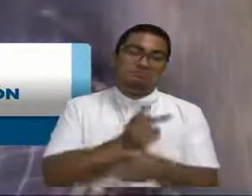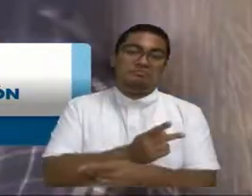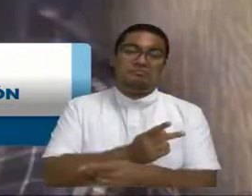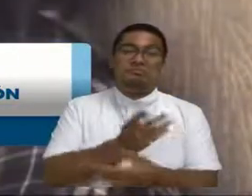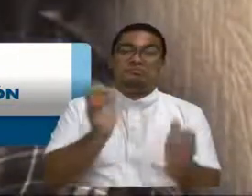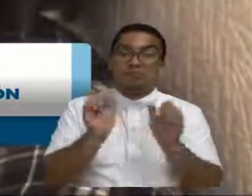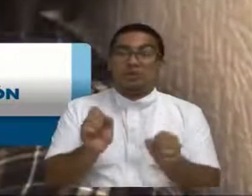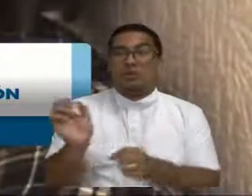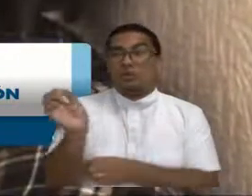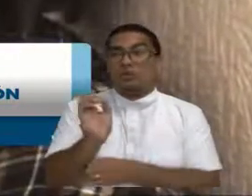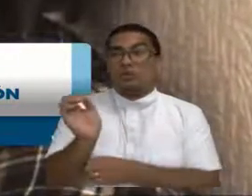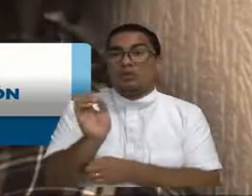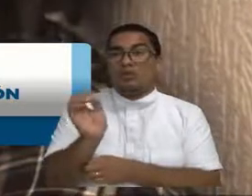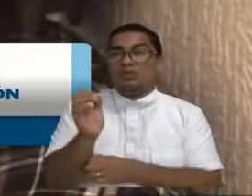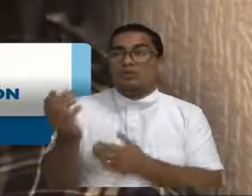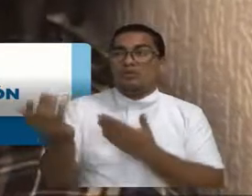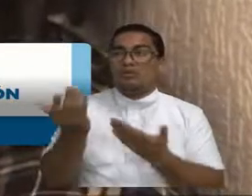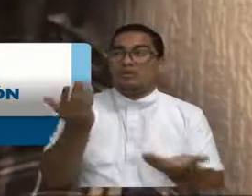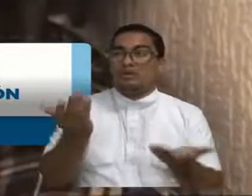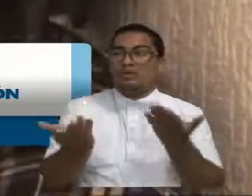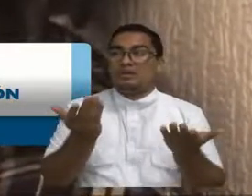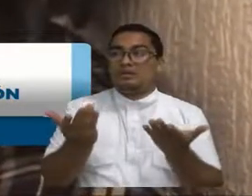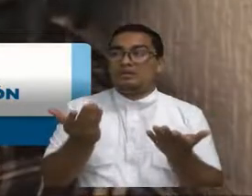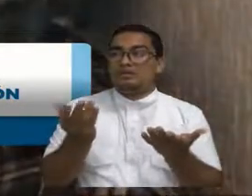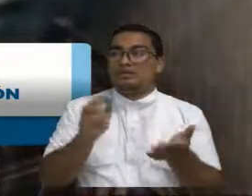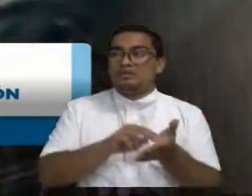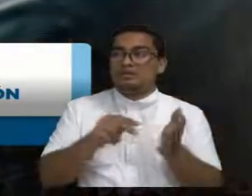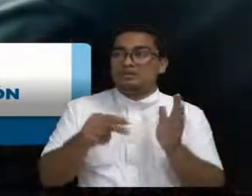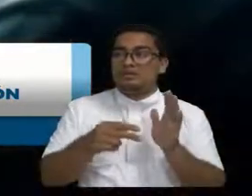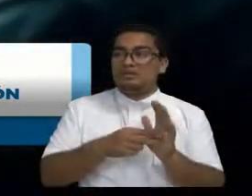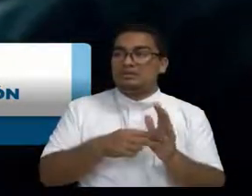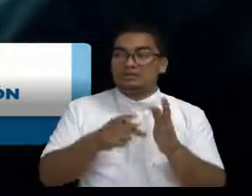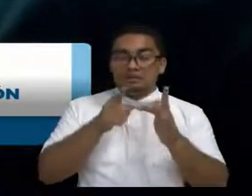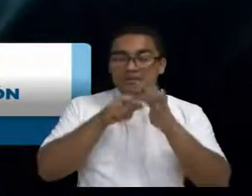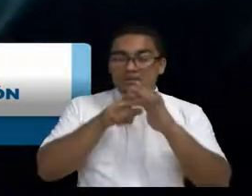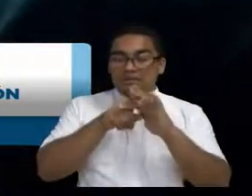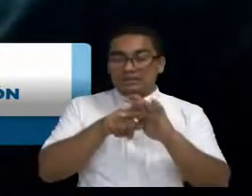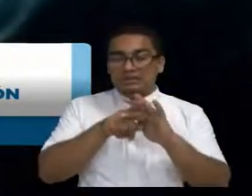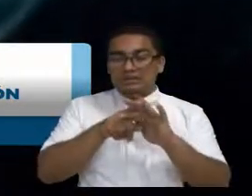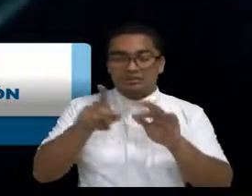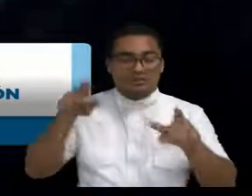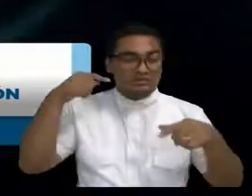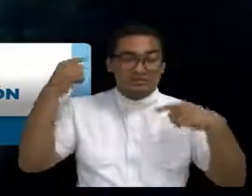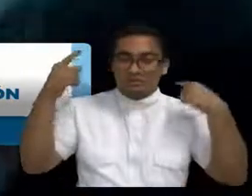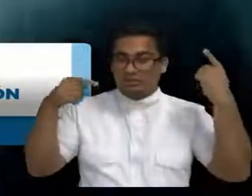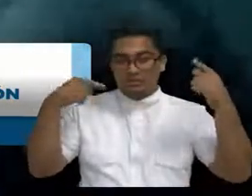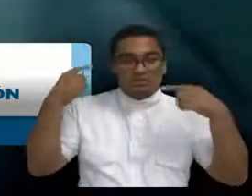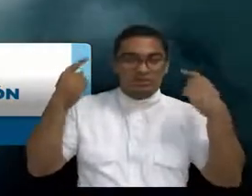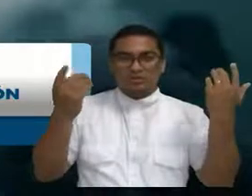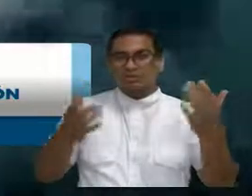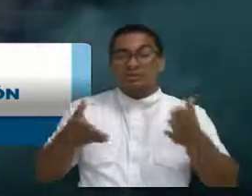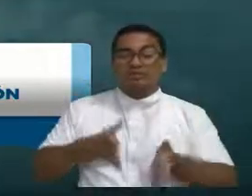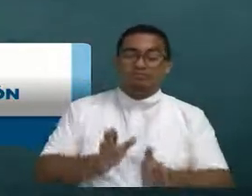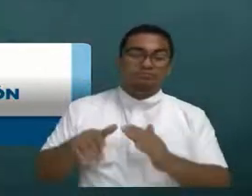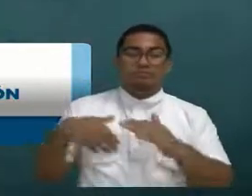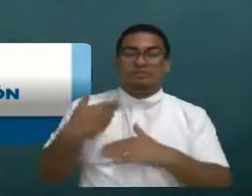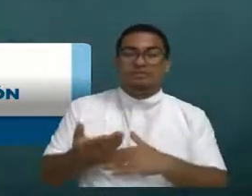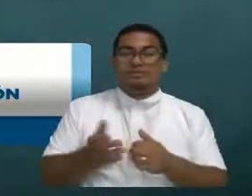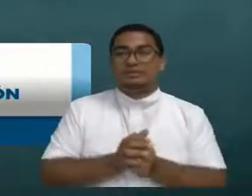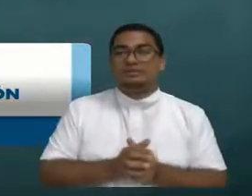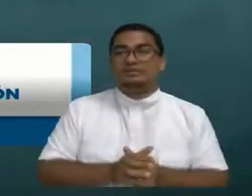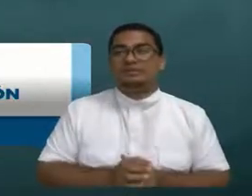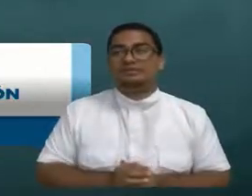pasar a algo más grave que se llama una patología, el estado de ánimo que se llama psicosis posparto. Psicosis por posparto. ¿En qué consiste la